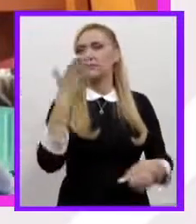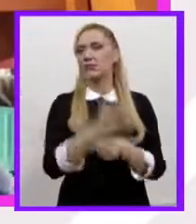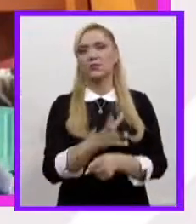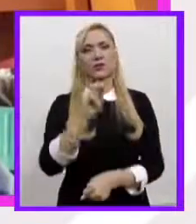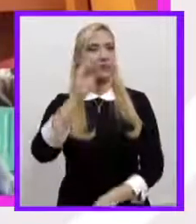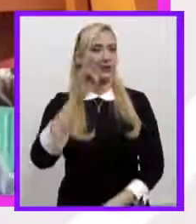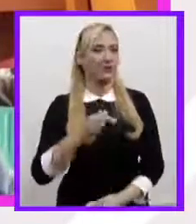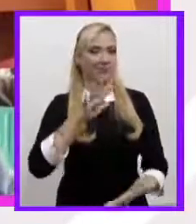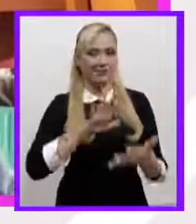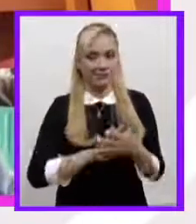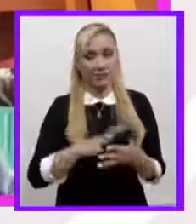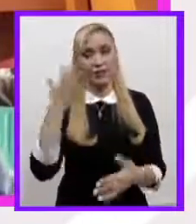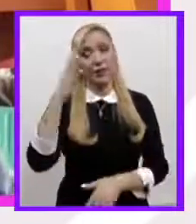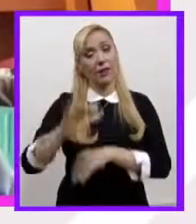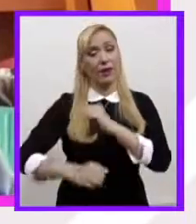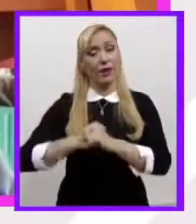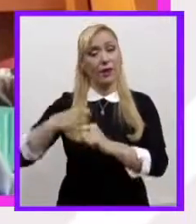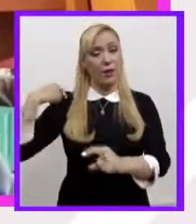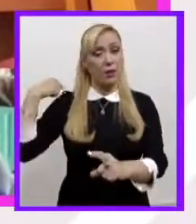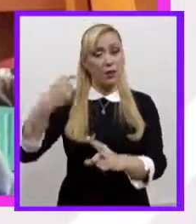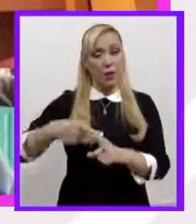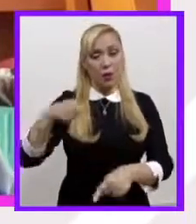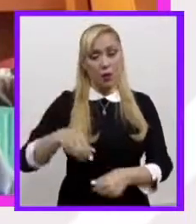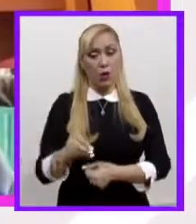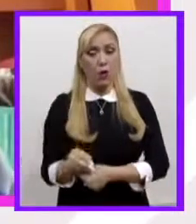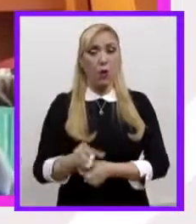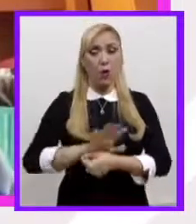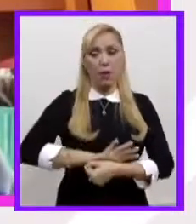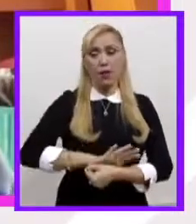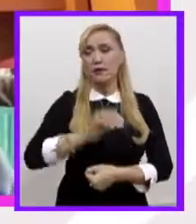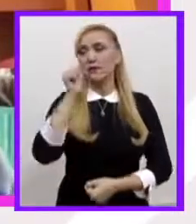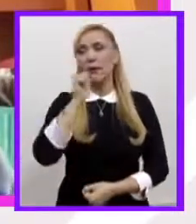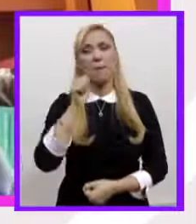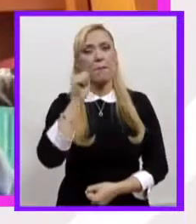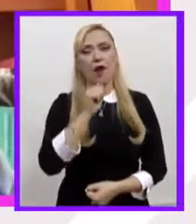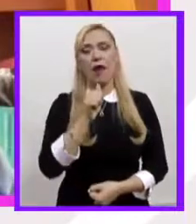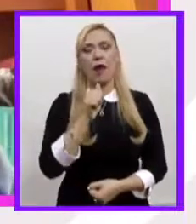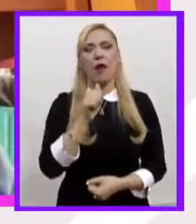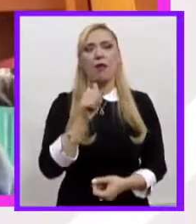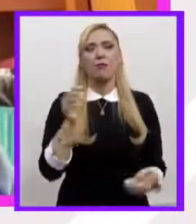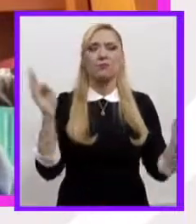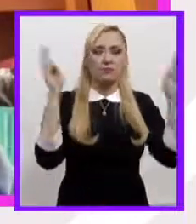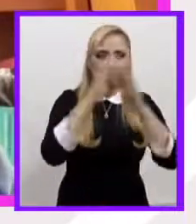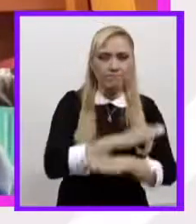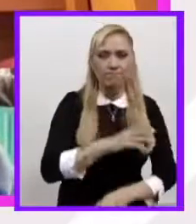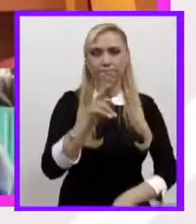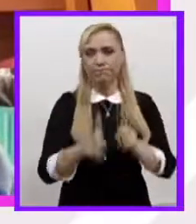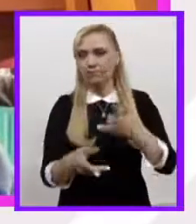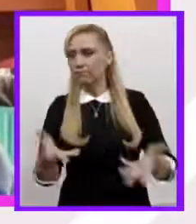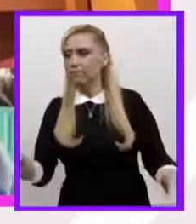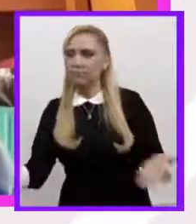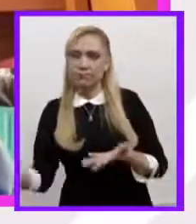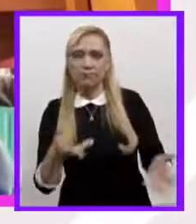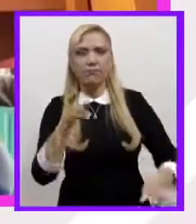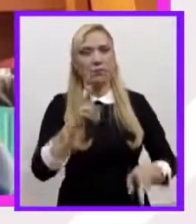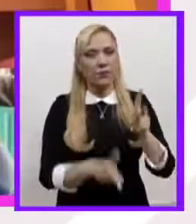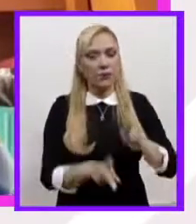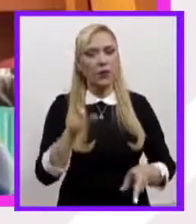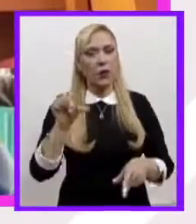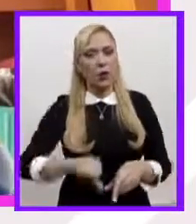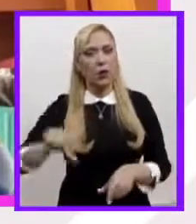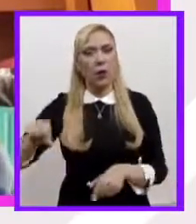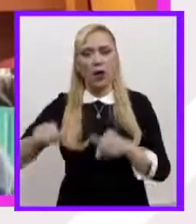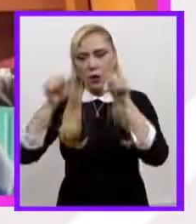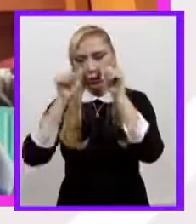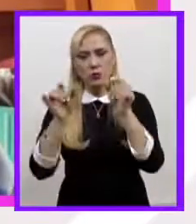En los 10 años de existencia del COPRED hemos privilegiado siempre la conciliación y los procesos de justicia restaurativa en la atención